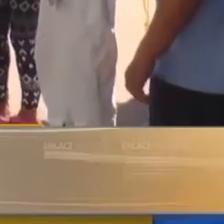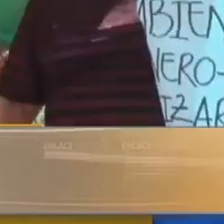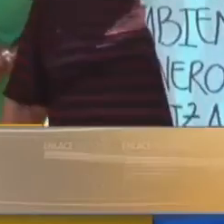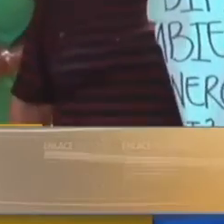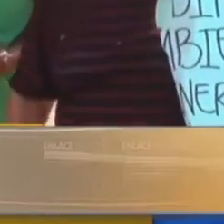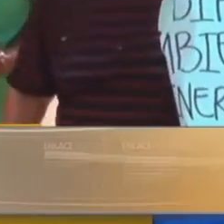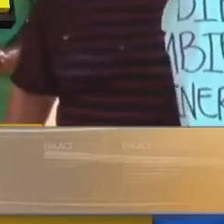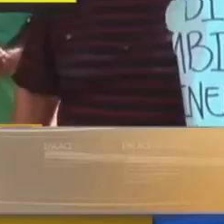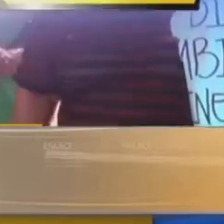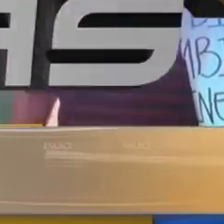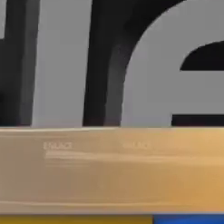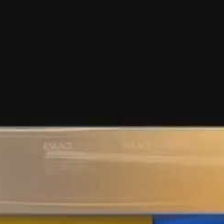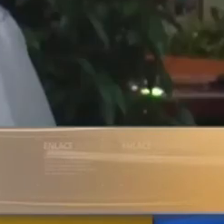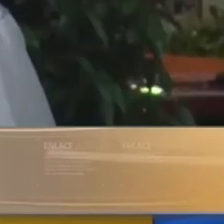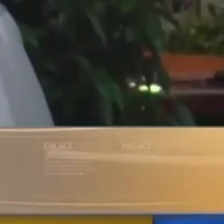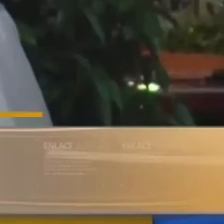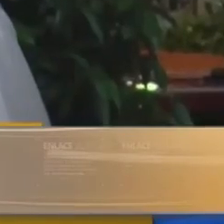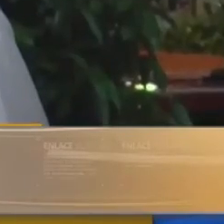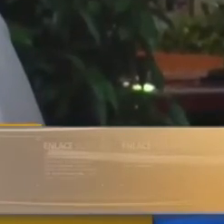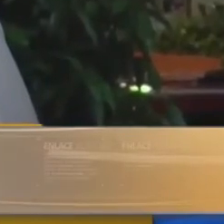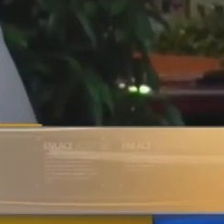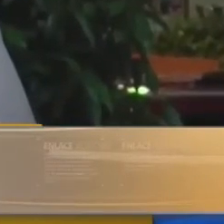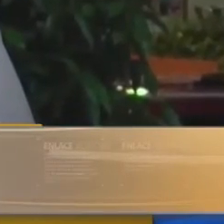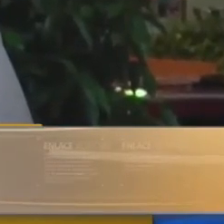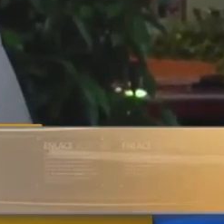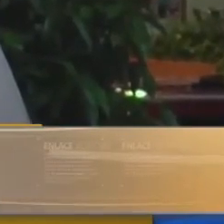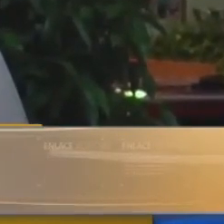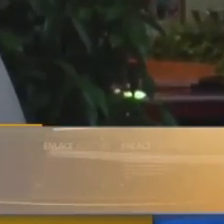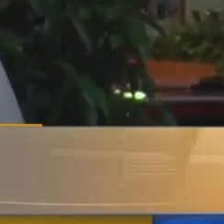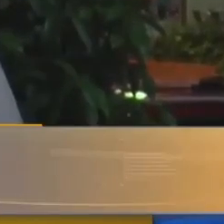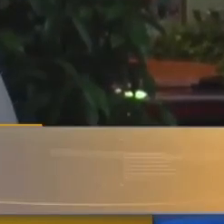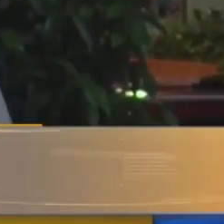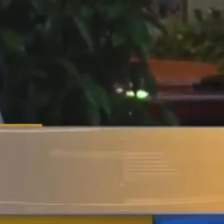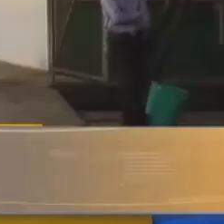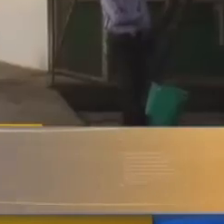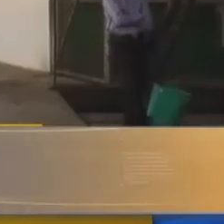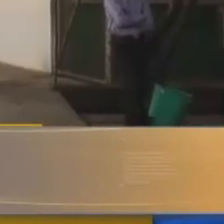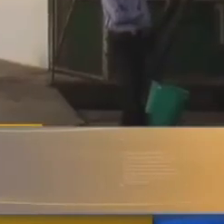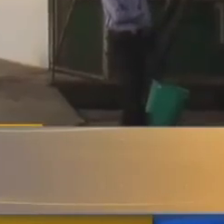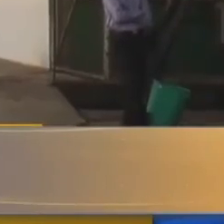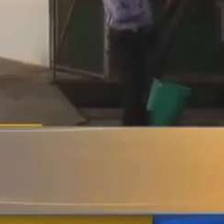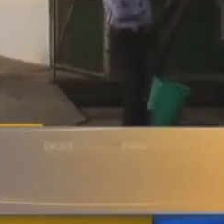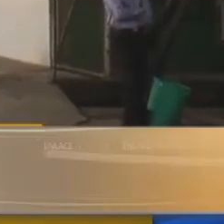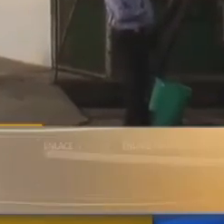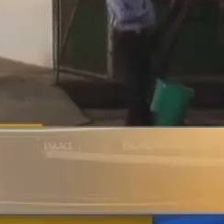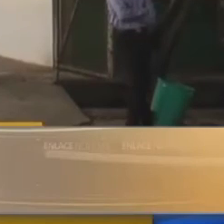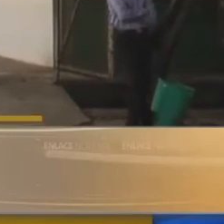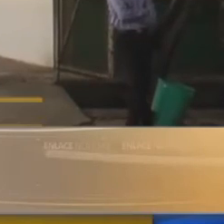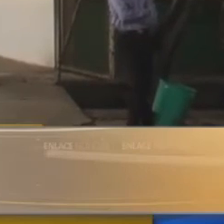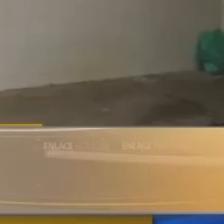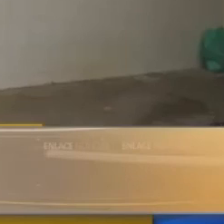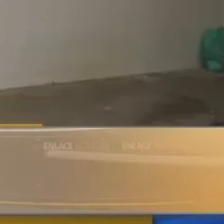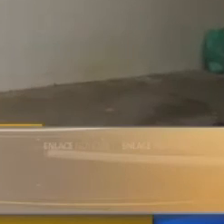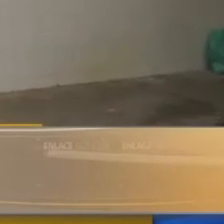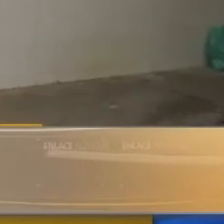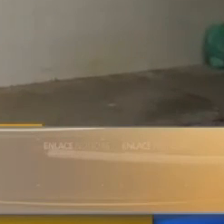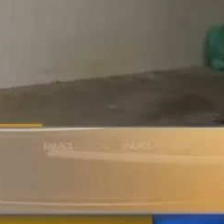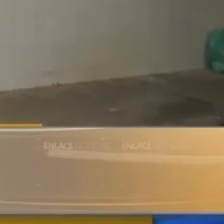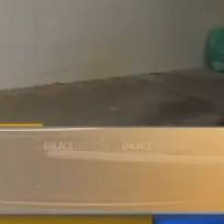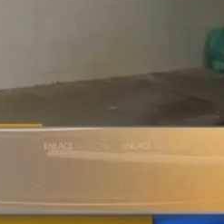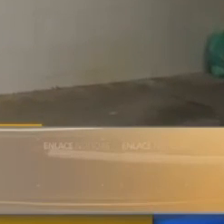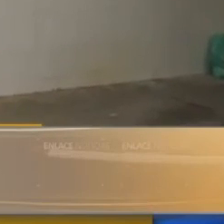jueves habrá una nueva reunión. Diputado Roberto Esmalvás Cruz asegura que es delicada la situación de la salud pública en Santander. Denuncia que el déficit